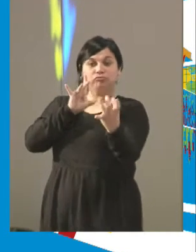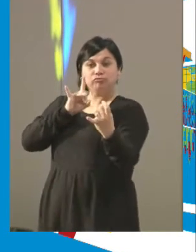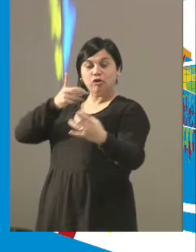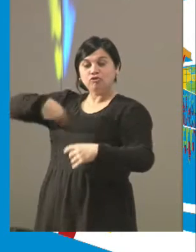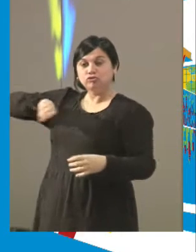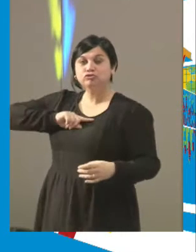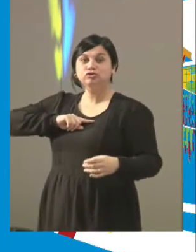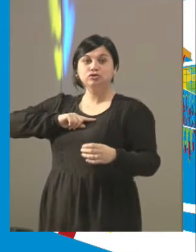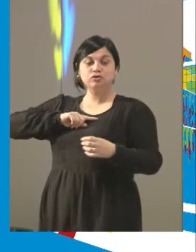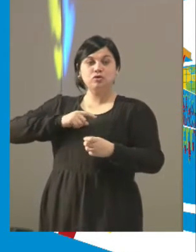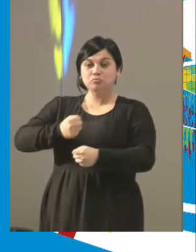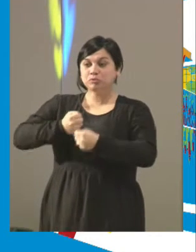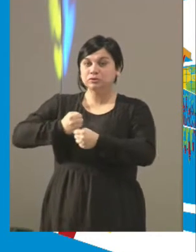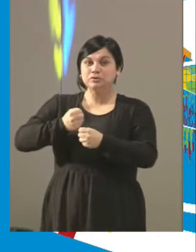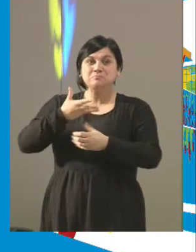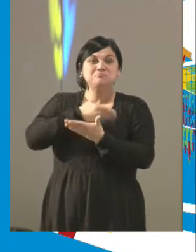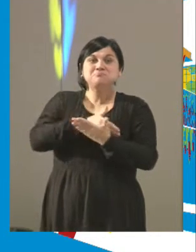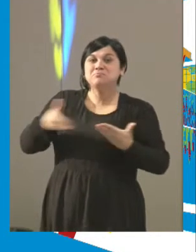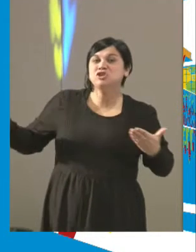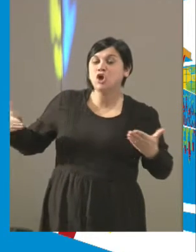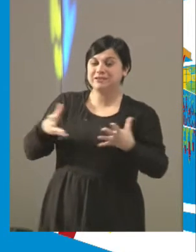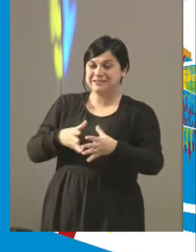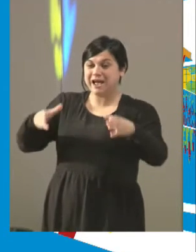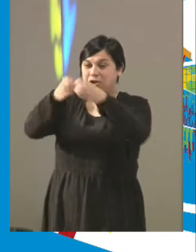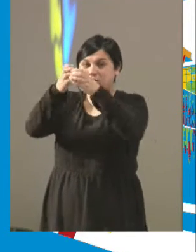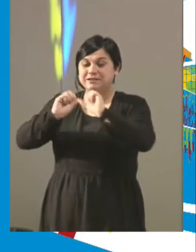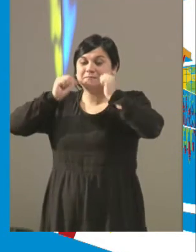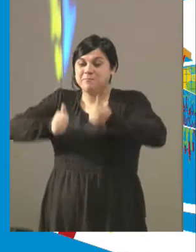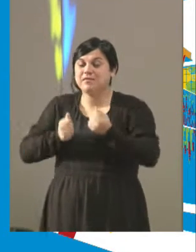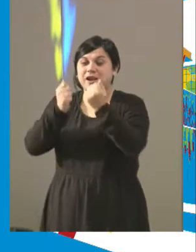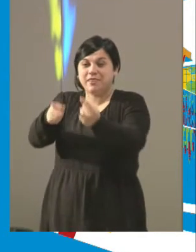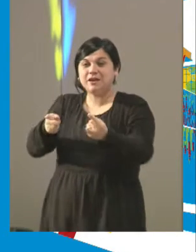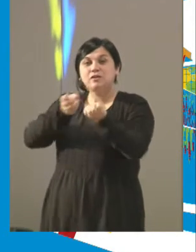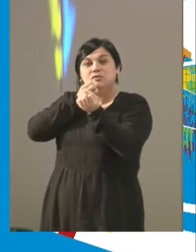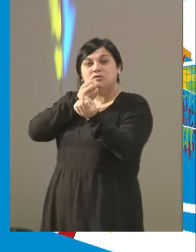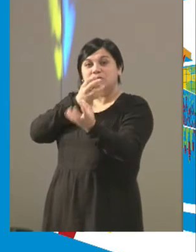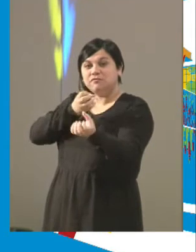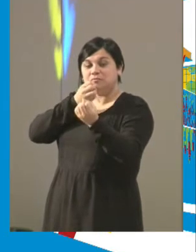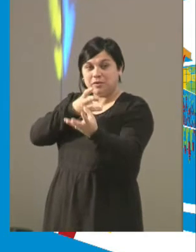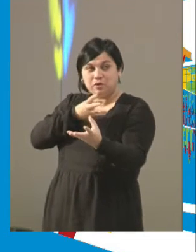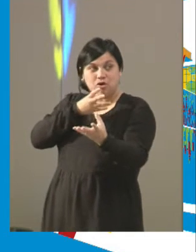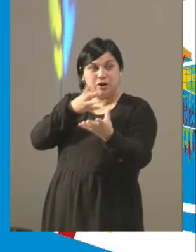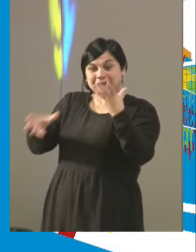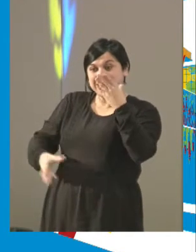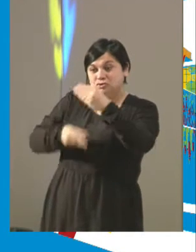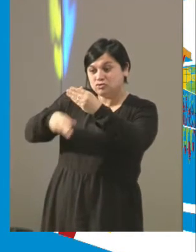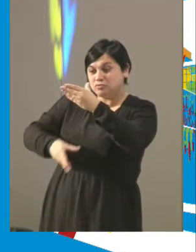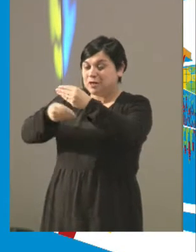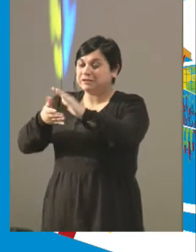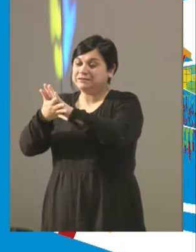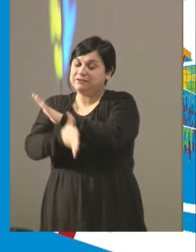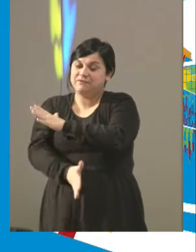y, lo que es más potente, millones de jarrones de este tipo empiezan a proveer información que agregada tiene un valor